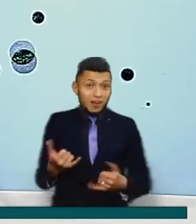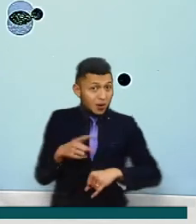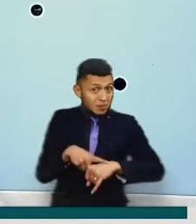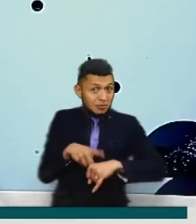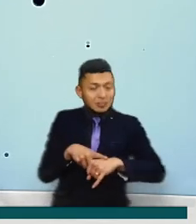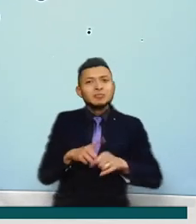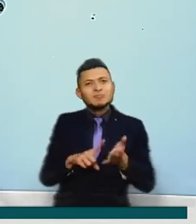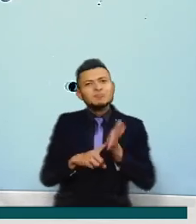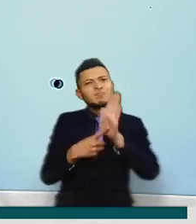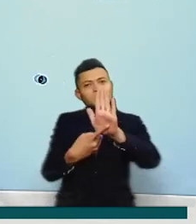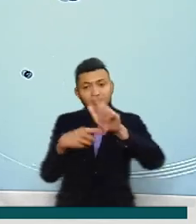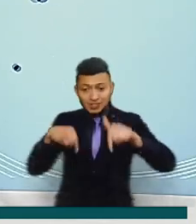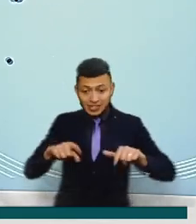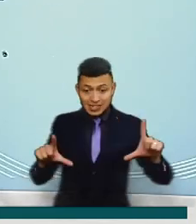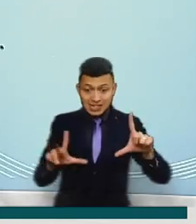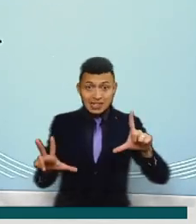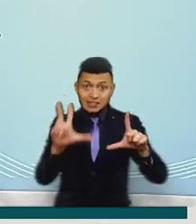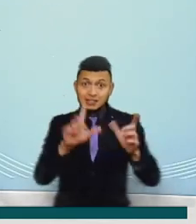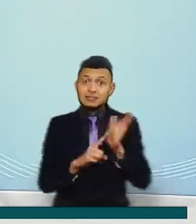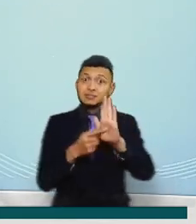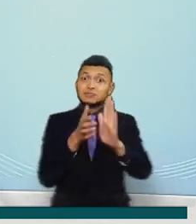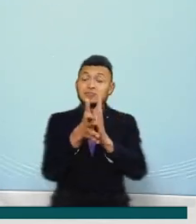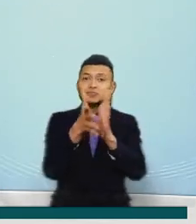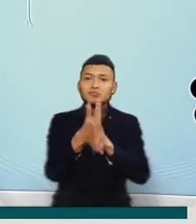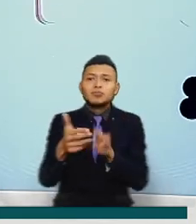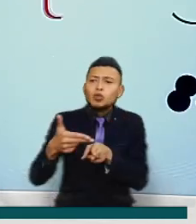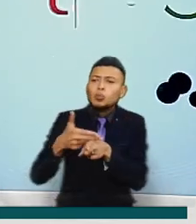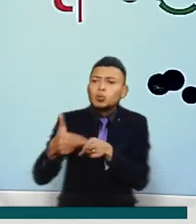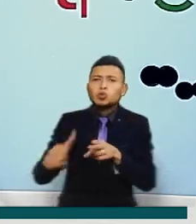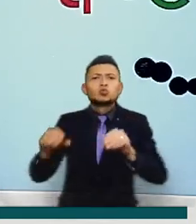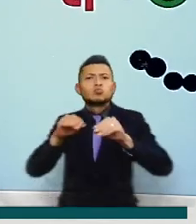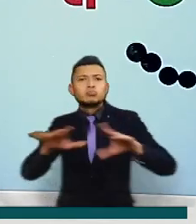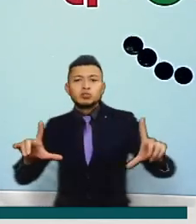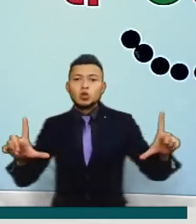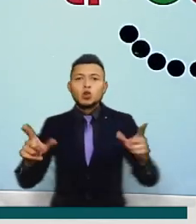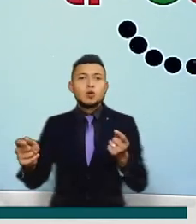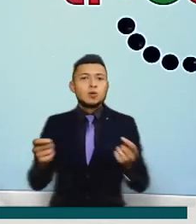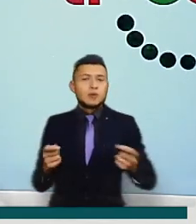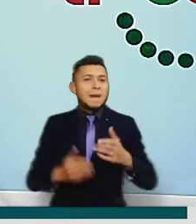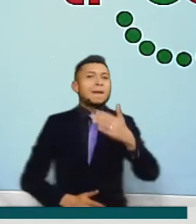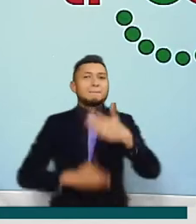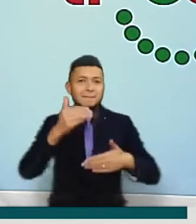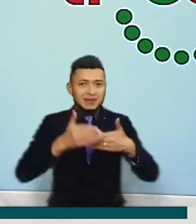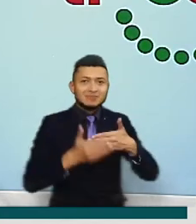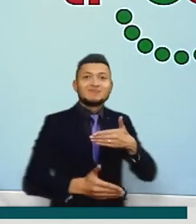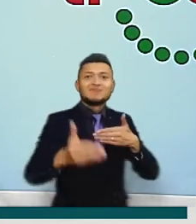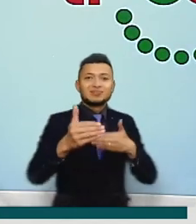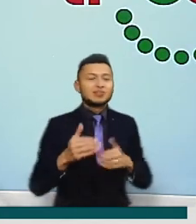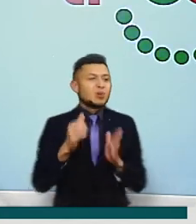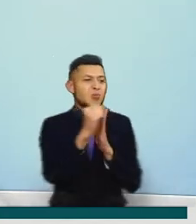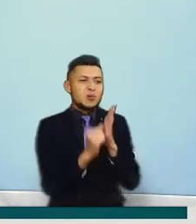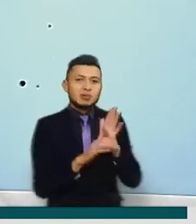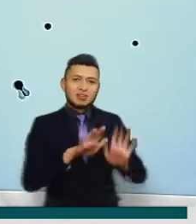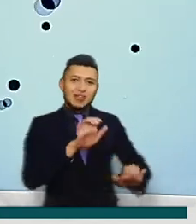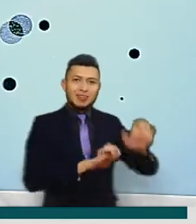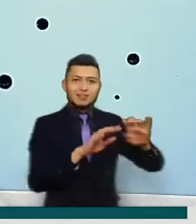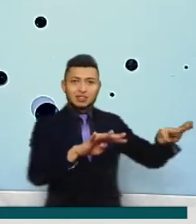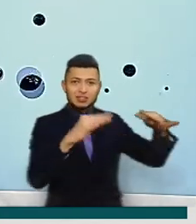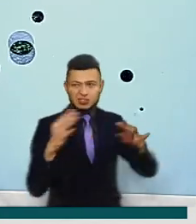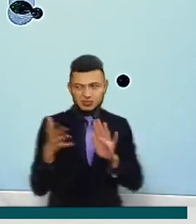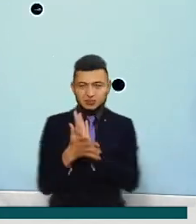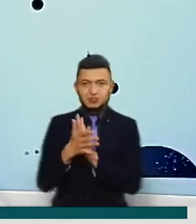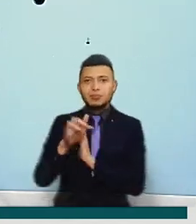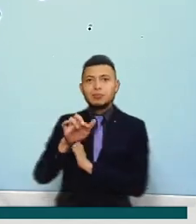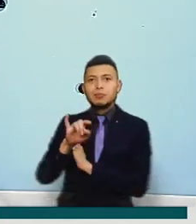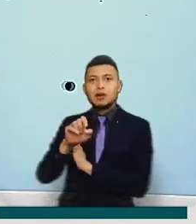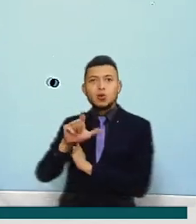Llega el momento de conocer lo que pasa en el 13. En pocos días comienza la nueva temporada de Toma el Control, el programa del defensor de audiencias.